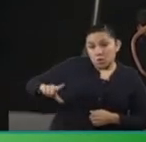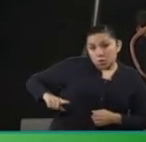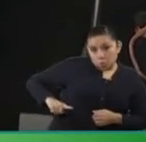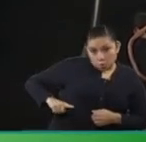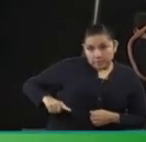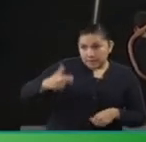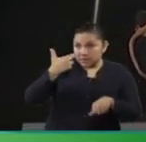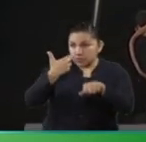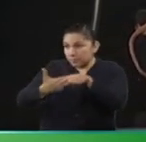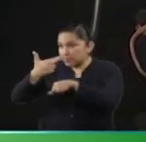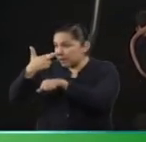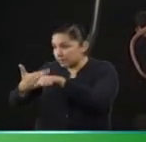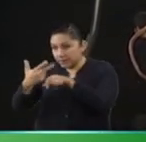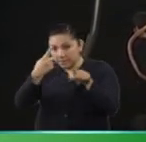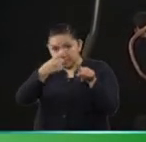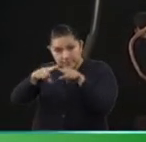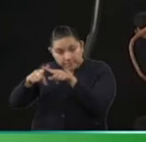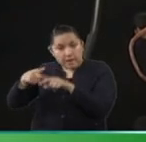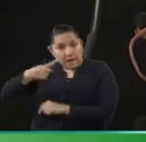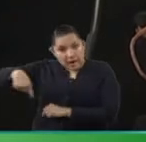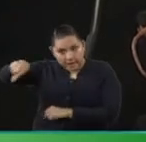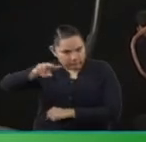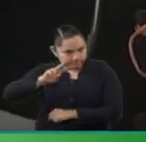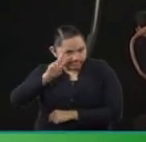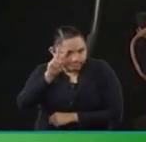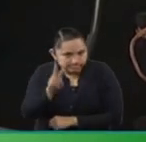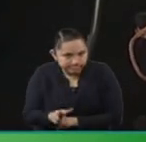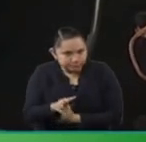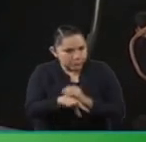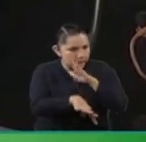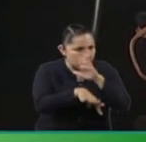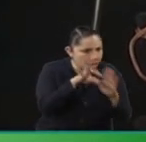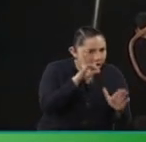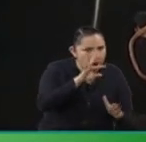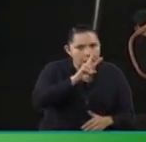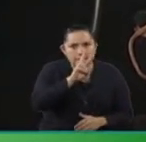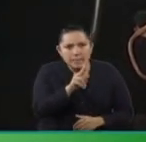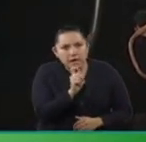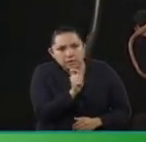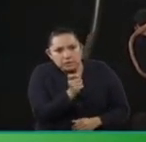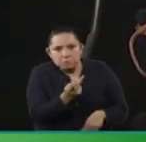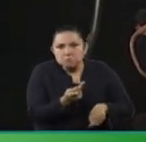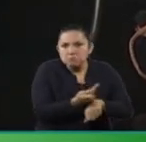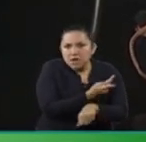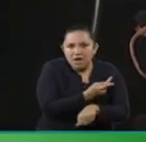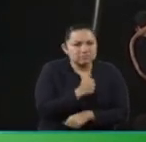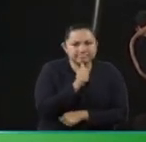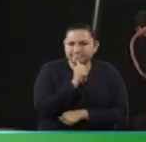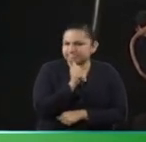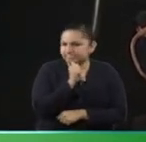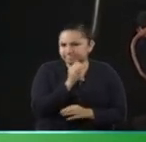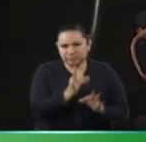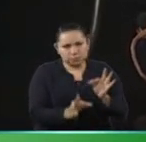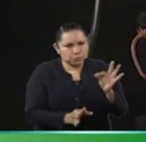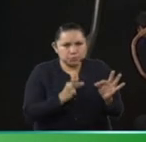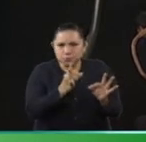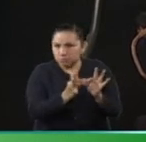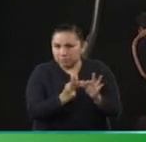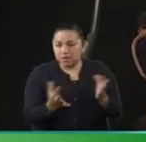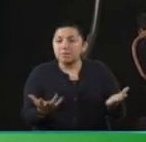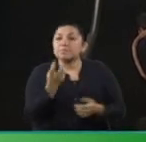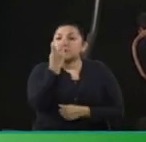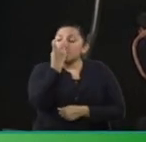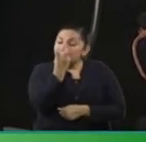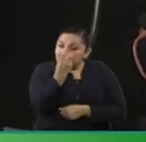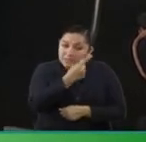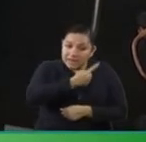menos han contribuido al esclarecimiento de los hechos y el conocimiento de la verdad esto ha provocado la vulneración del derecho a la